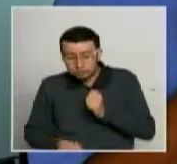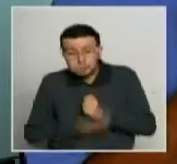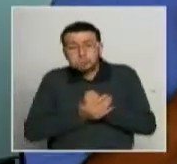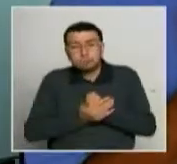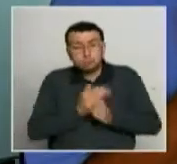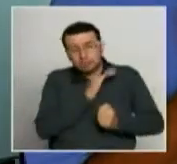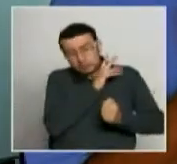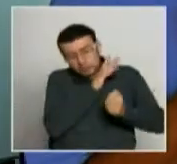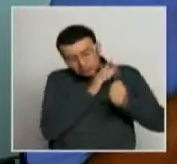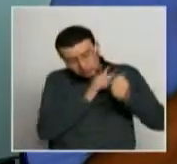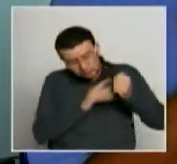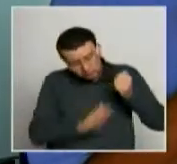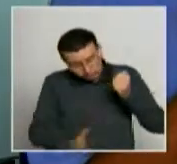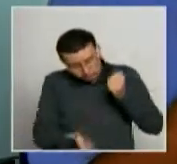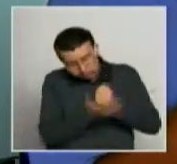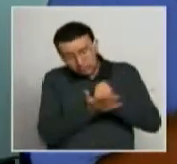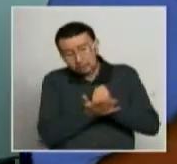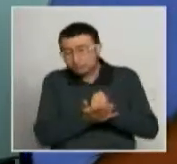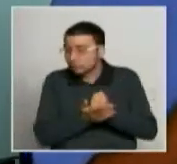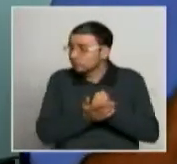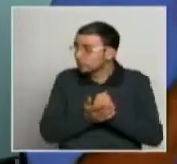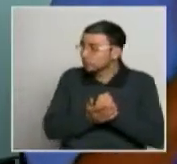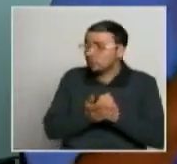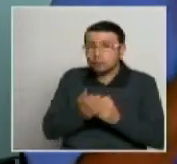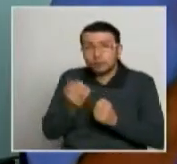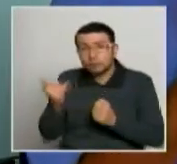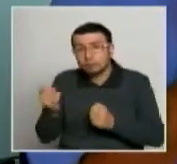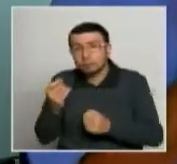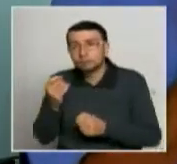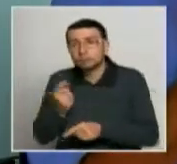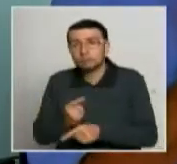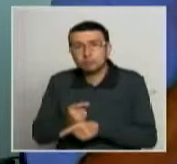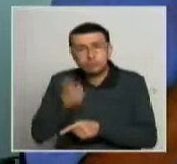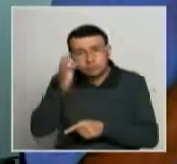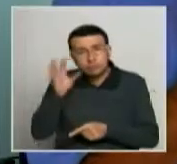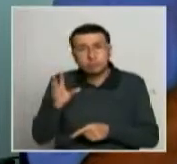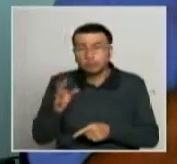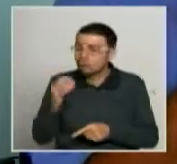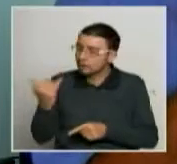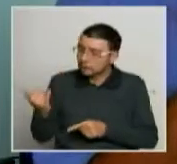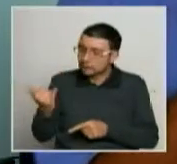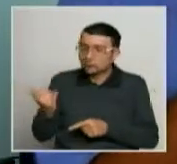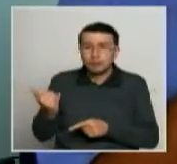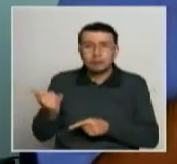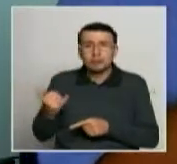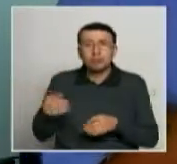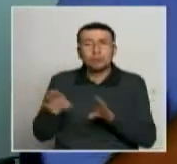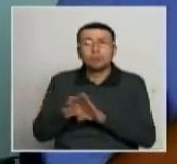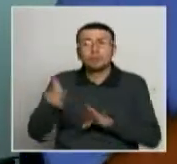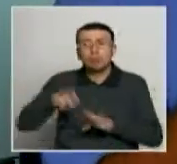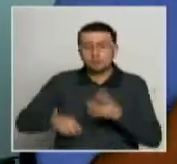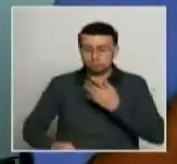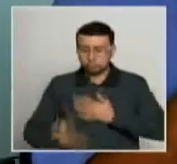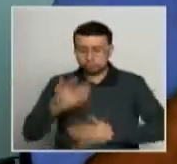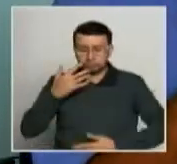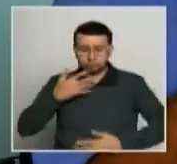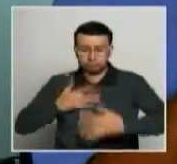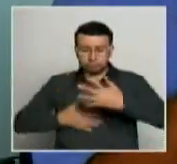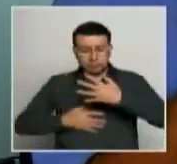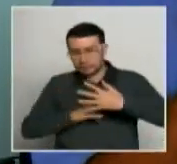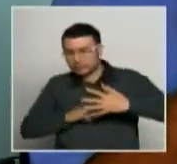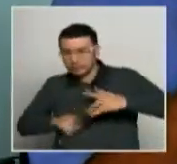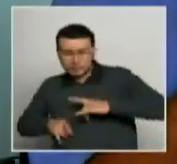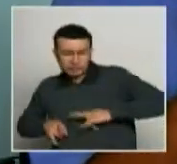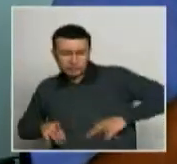parciales o a veces totales. Entonces la sangre tiene que derivar a través de una circulación, por decirlo, colateral, a través de otras vías, y a